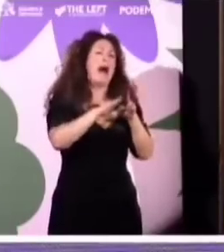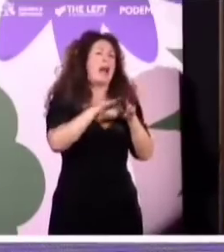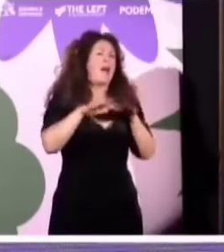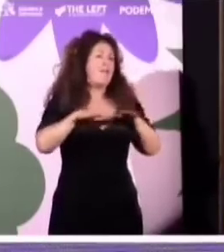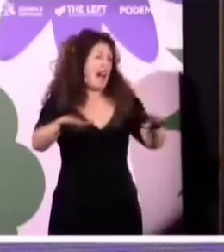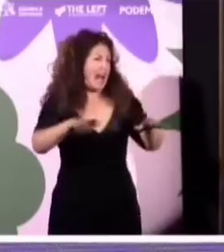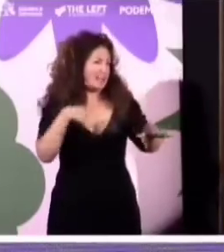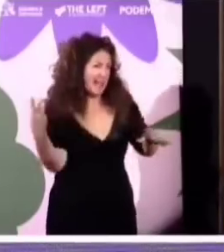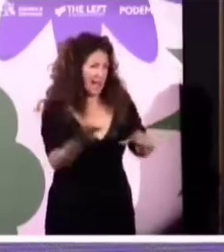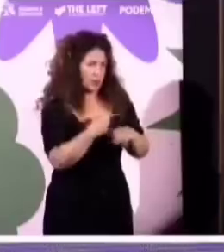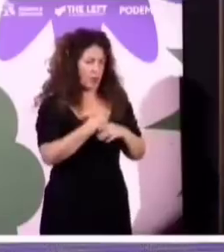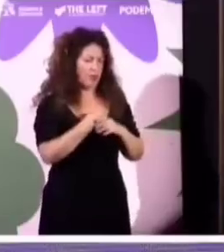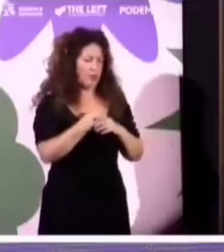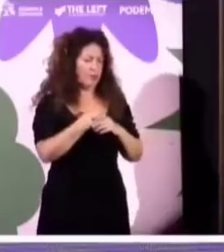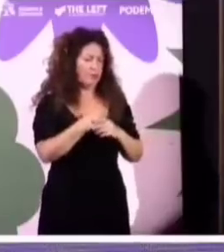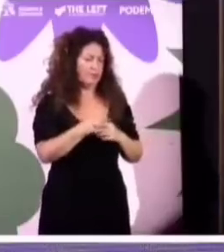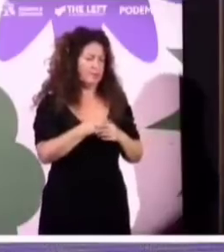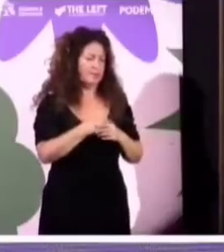a Podemos.